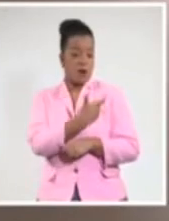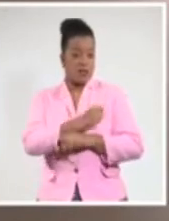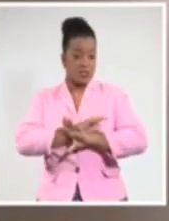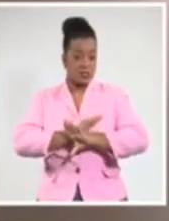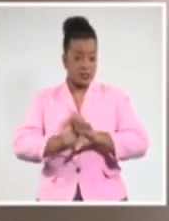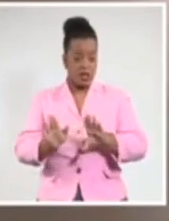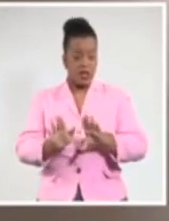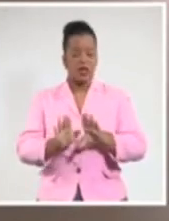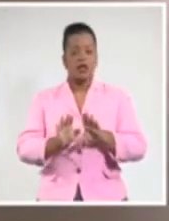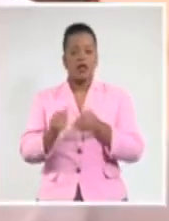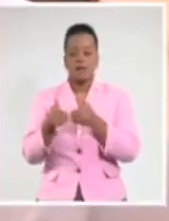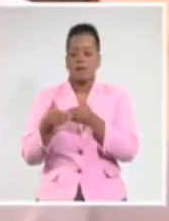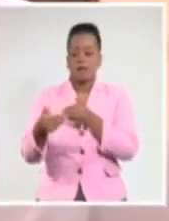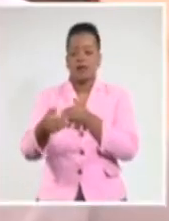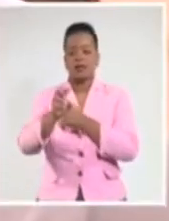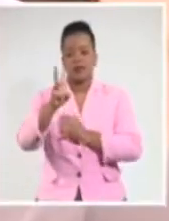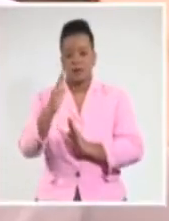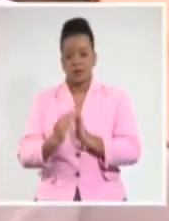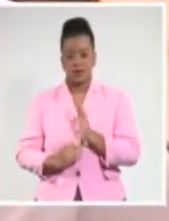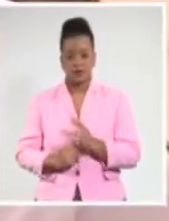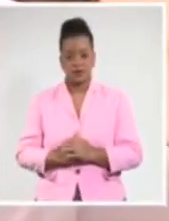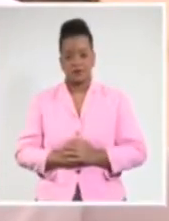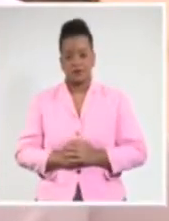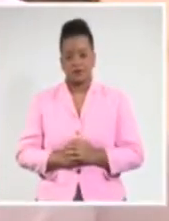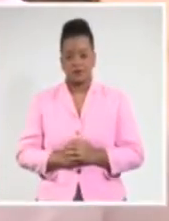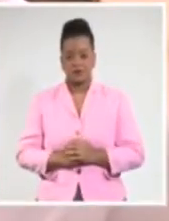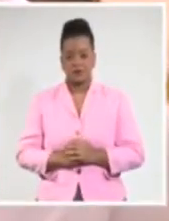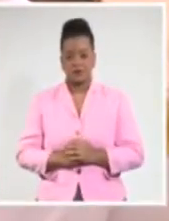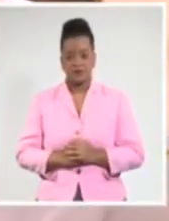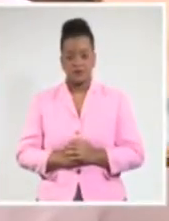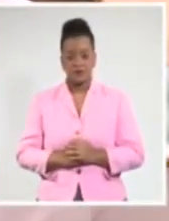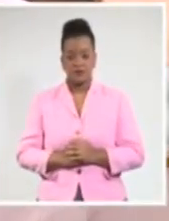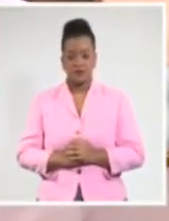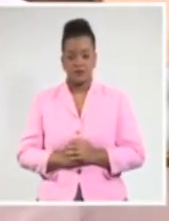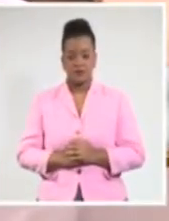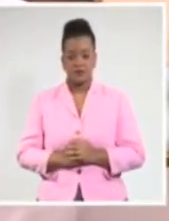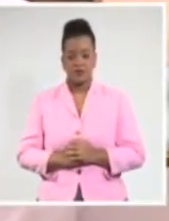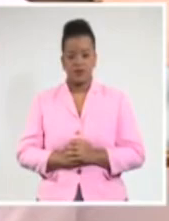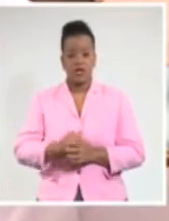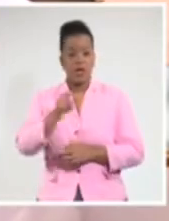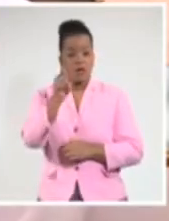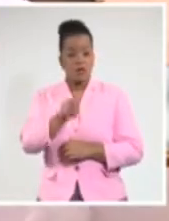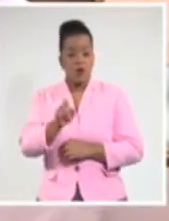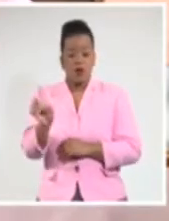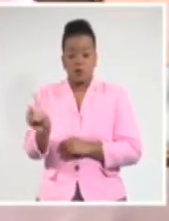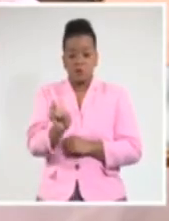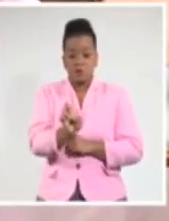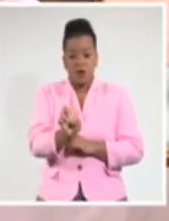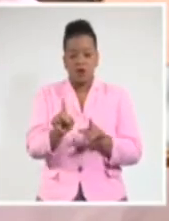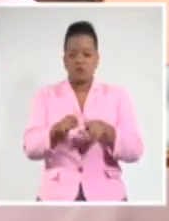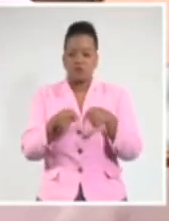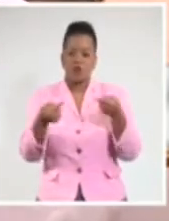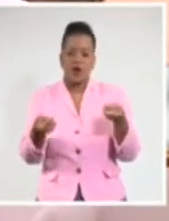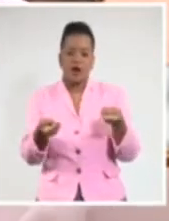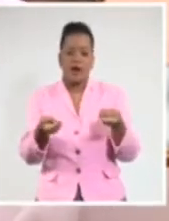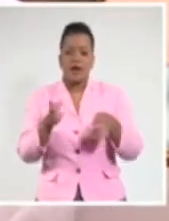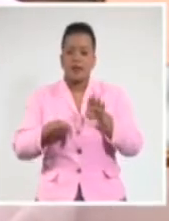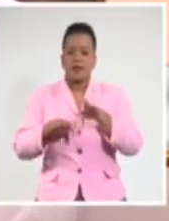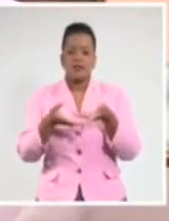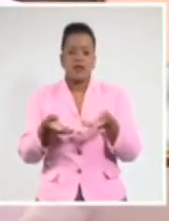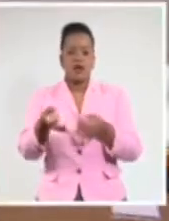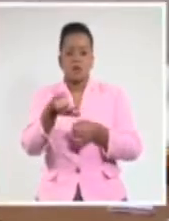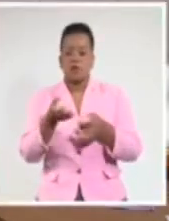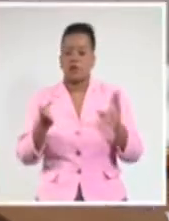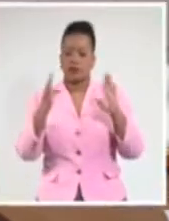recibido la última dosis de la vacuna. Estos pacientes han quedado por varias causas, uno porque no estaban fuera del municipio, otro porque